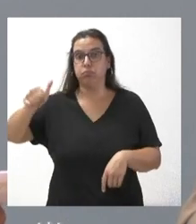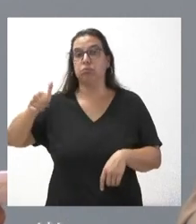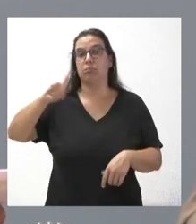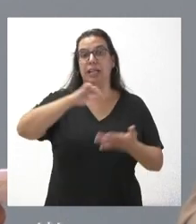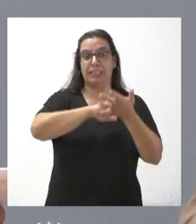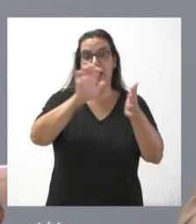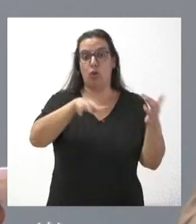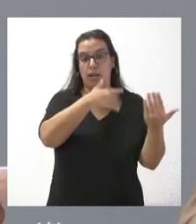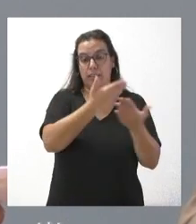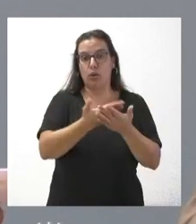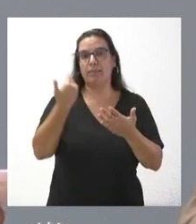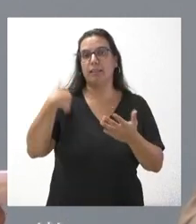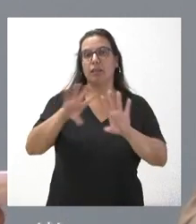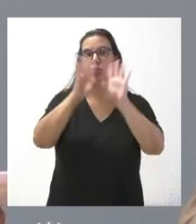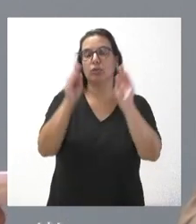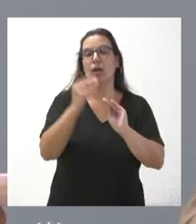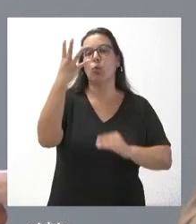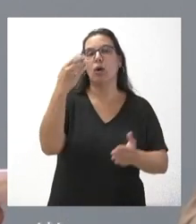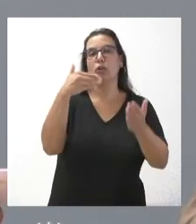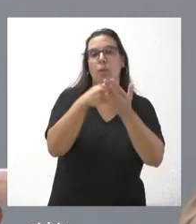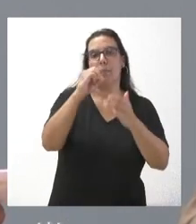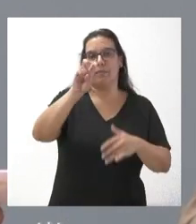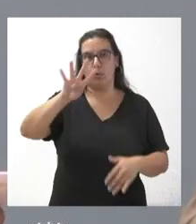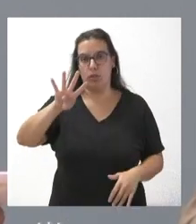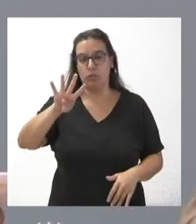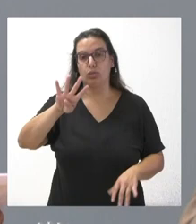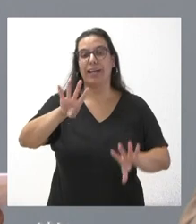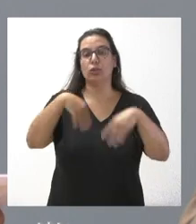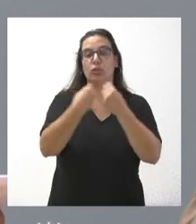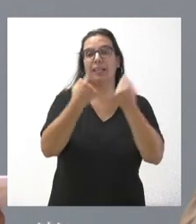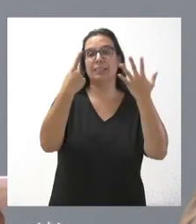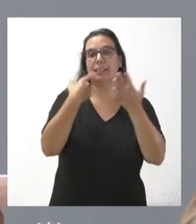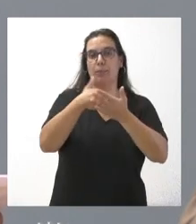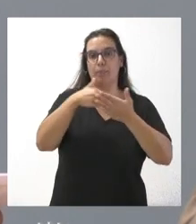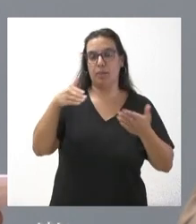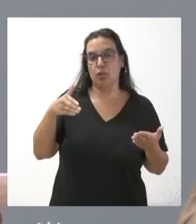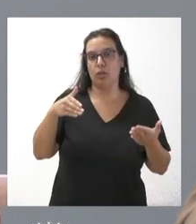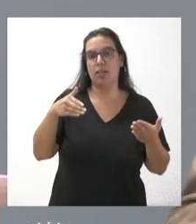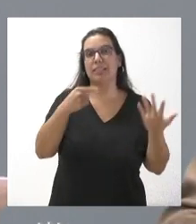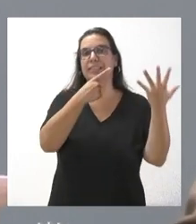León ascienden ya a 4.024 por un importe de